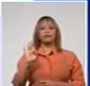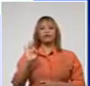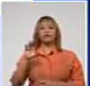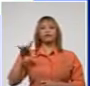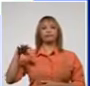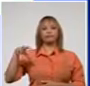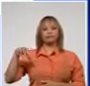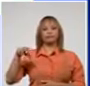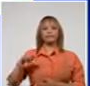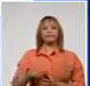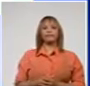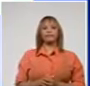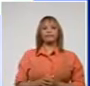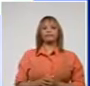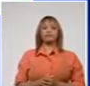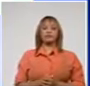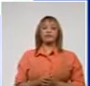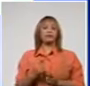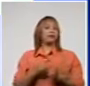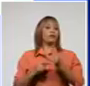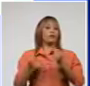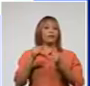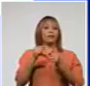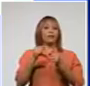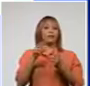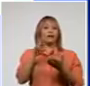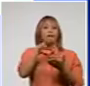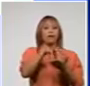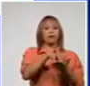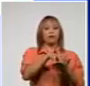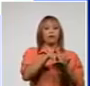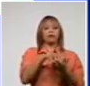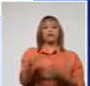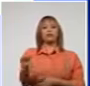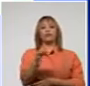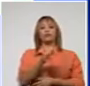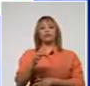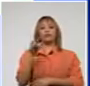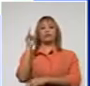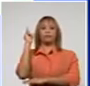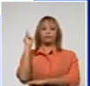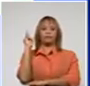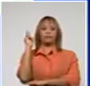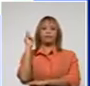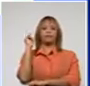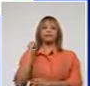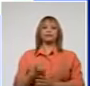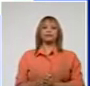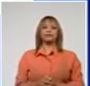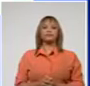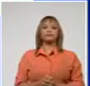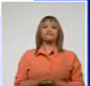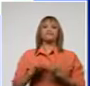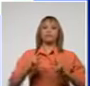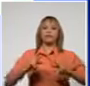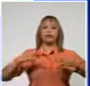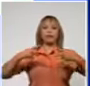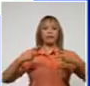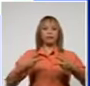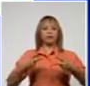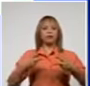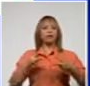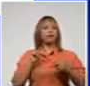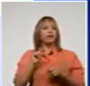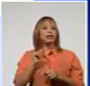Río, fundamentalmente en el evento del municipio de La Palma. Yo reitero, esto es